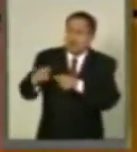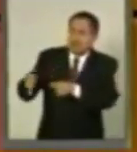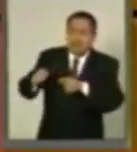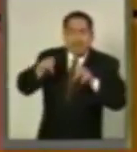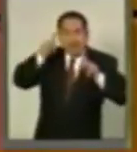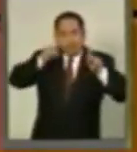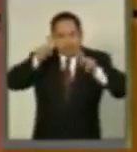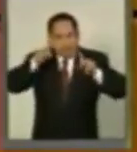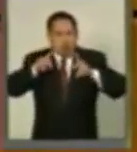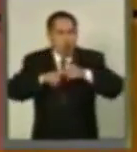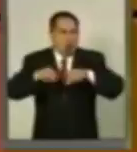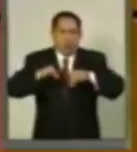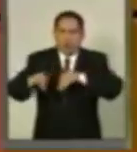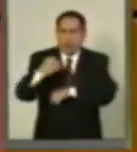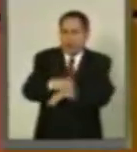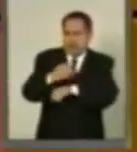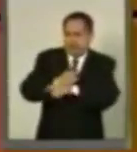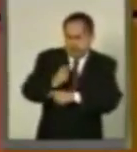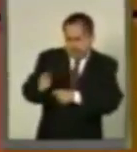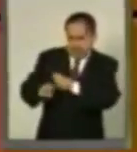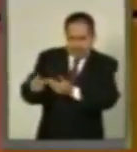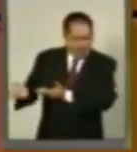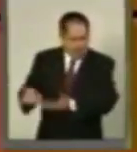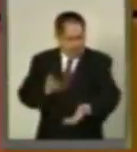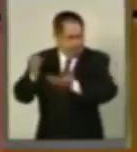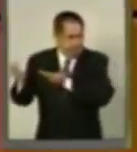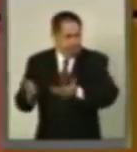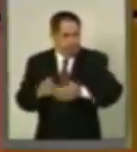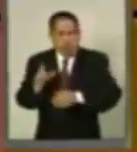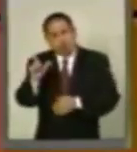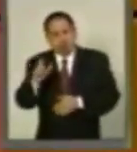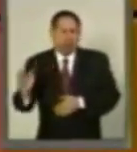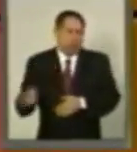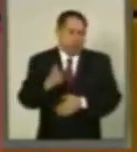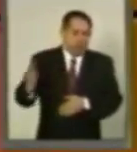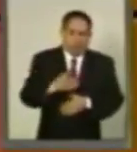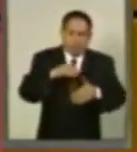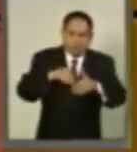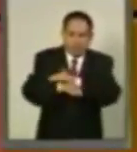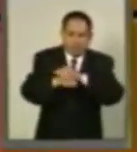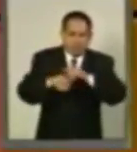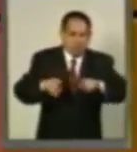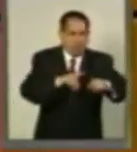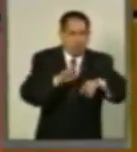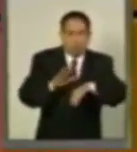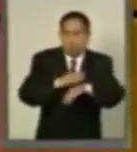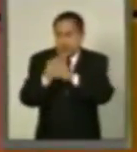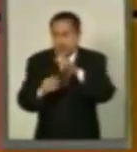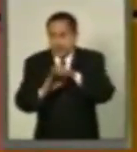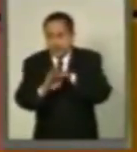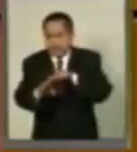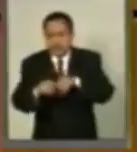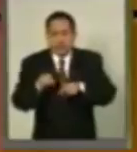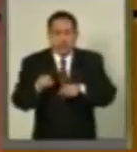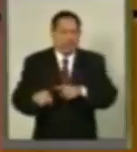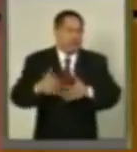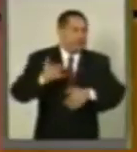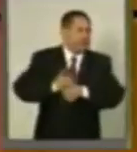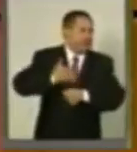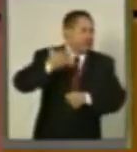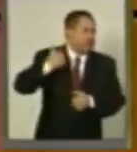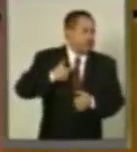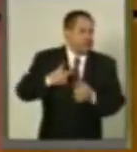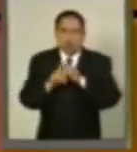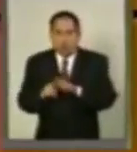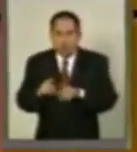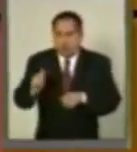trabajador fronterizo para incentivar el tránsito ordenado y seguro, porque vemos a la migración no como factor de encono, sino